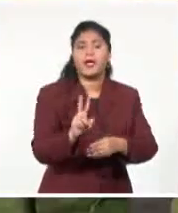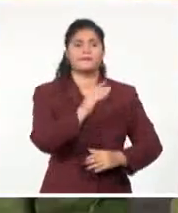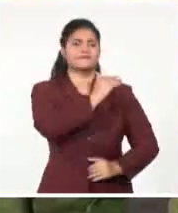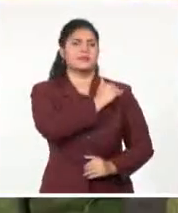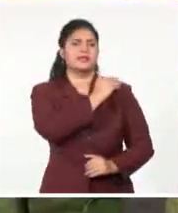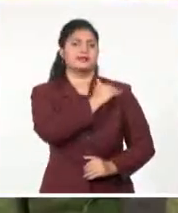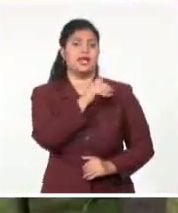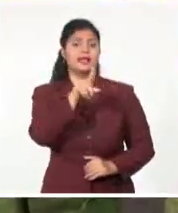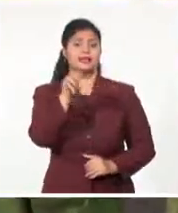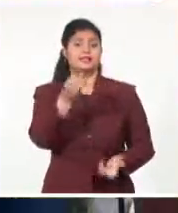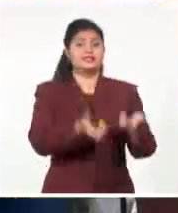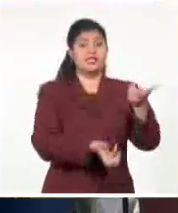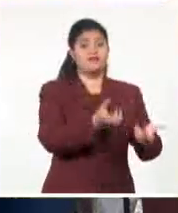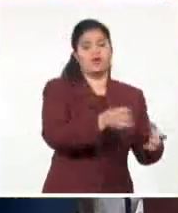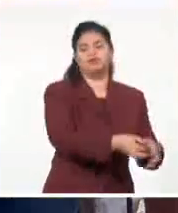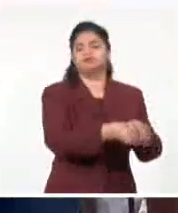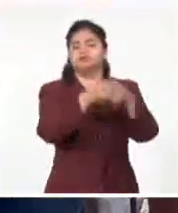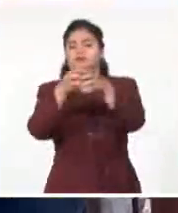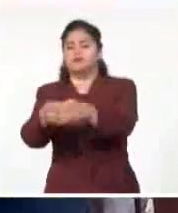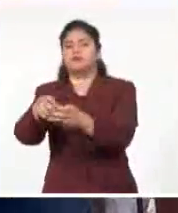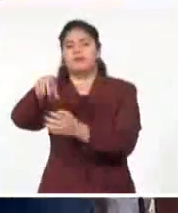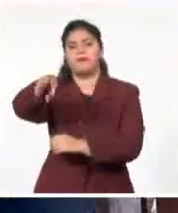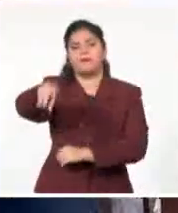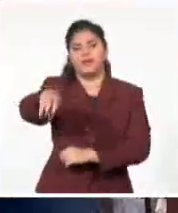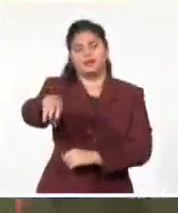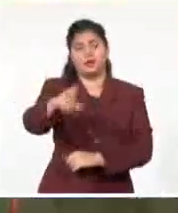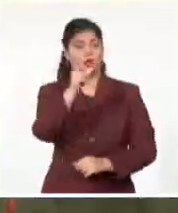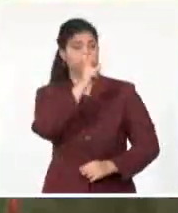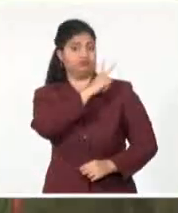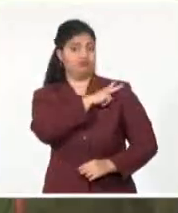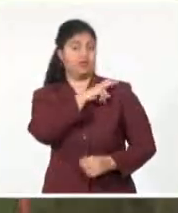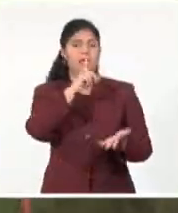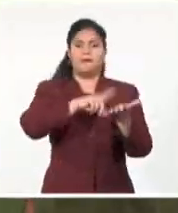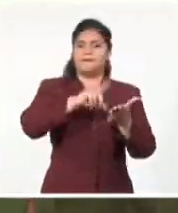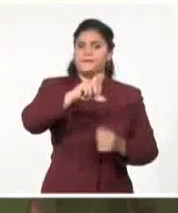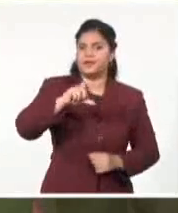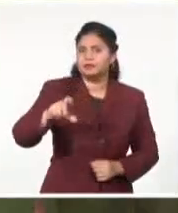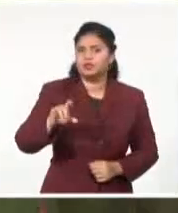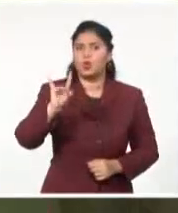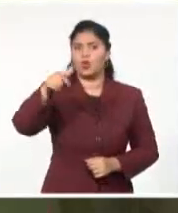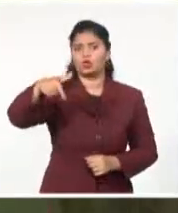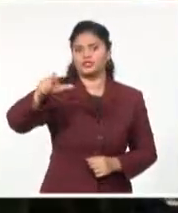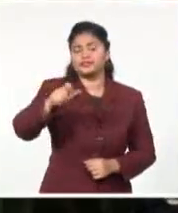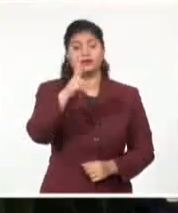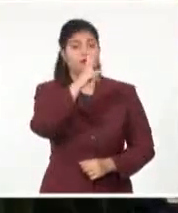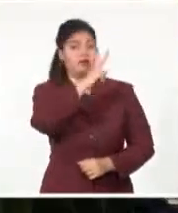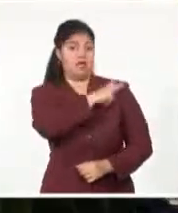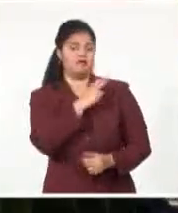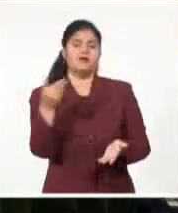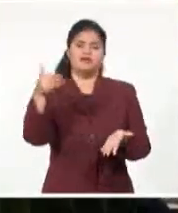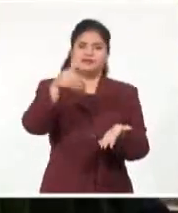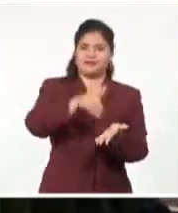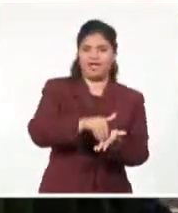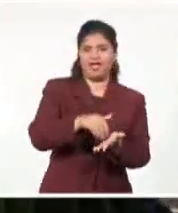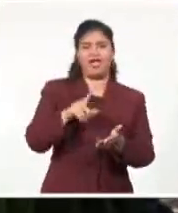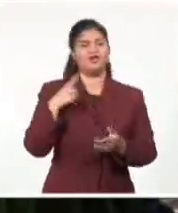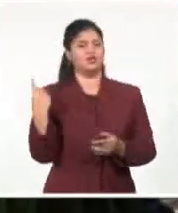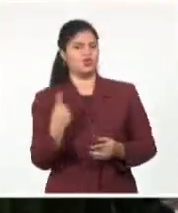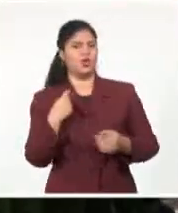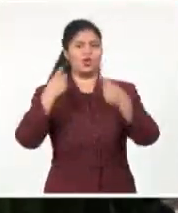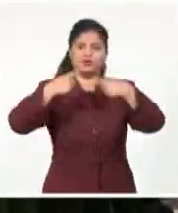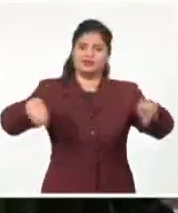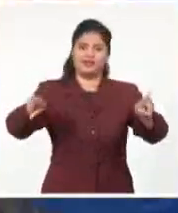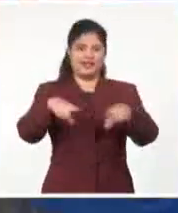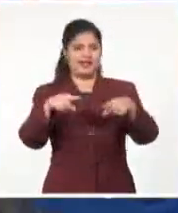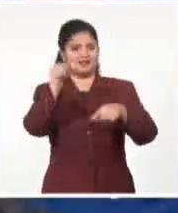Cienfuegos, cuadros de la UJC y el partido, trayendo aliento, agradecimiento y esperanza con el canto del trovador